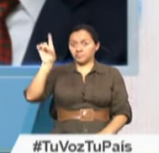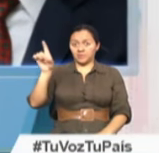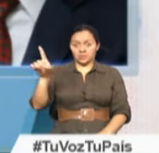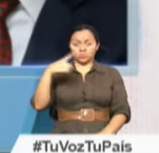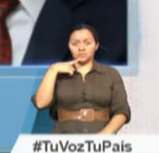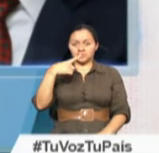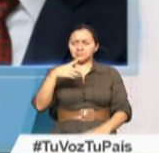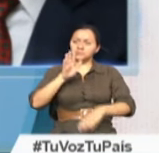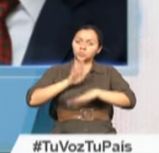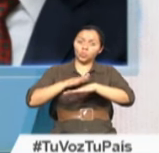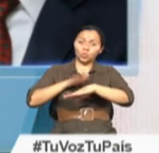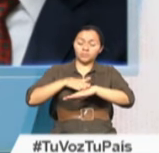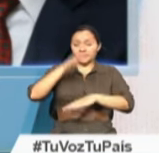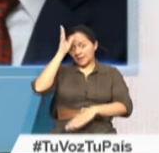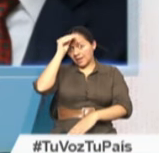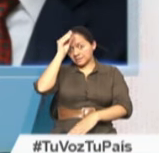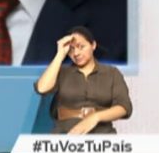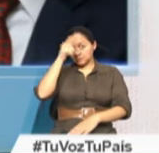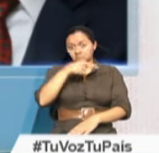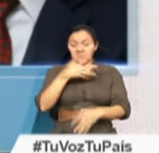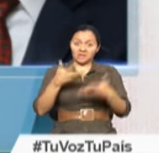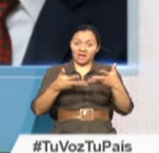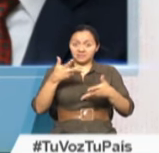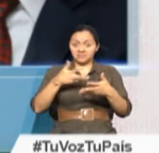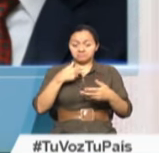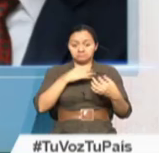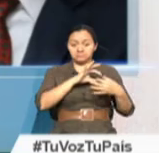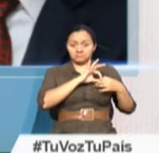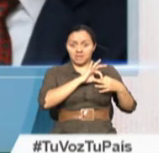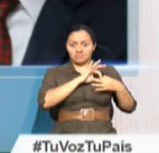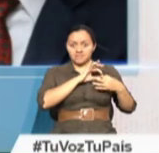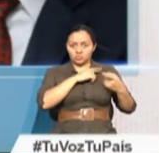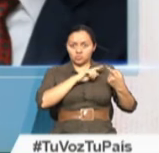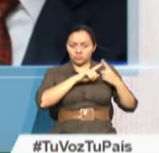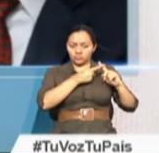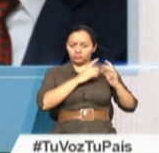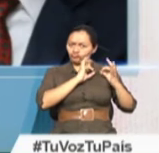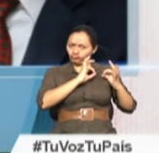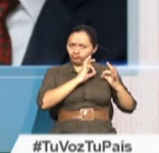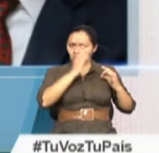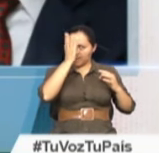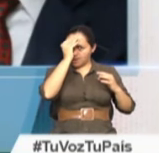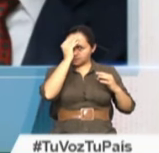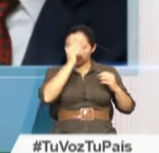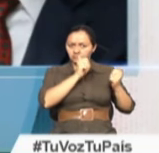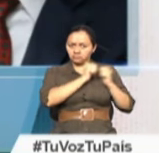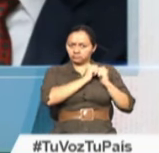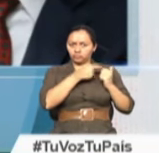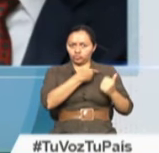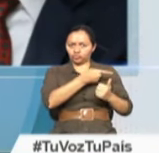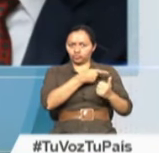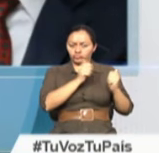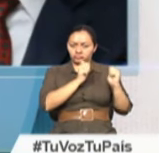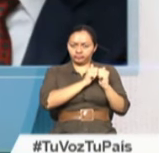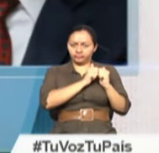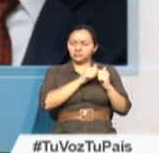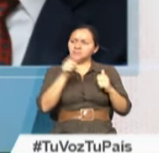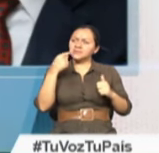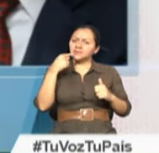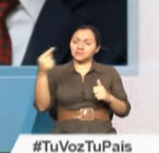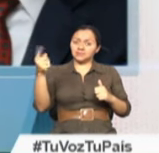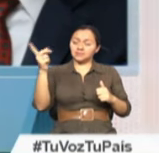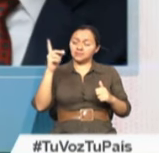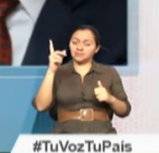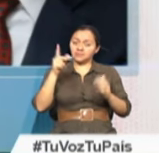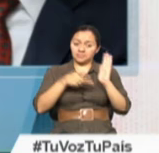culpabilidad por parte de mi compañero, estimado y binomio, el ingeniero Jorge Glas, pareja y no le dice que